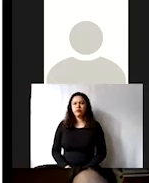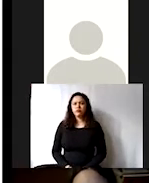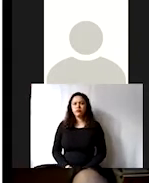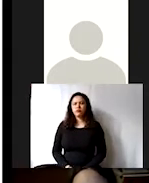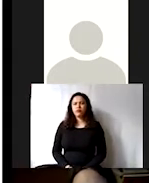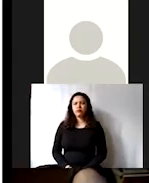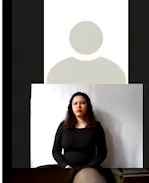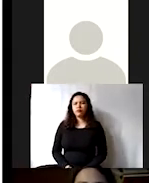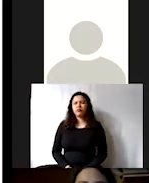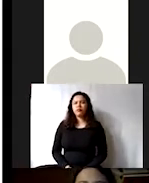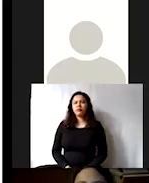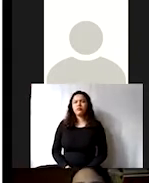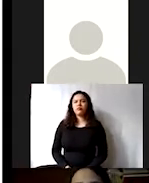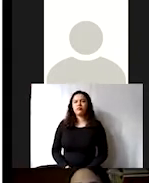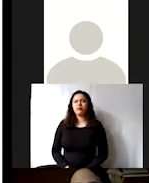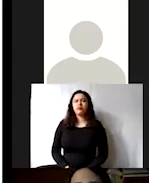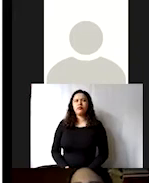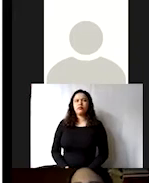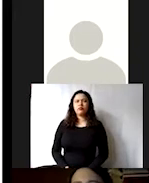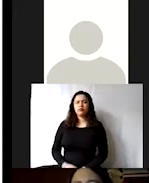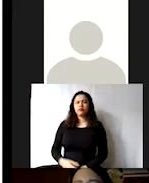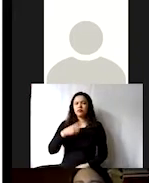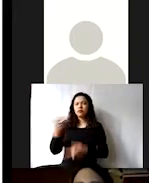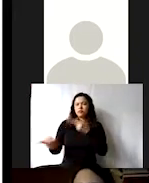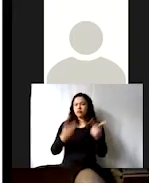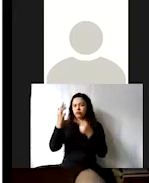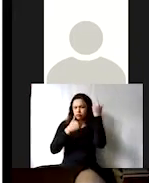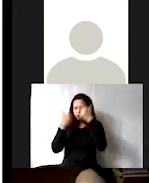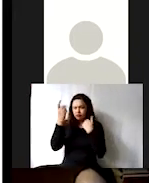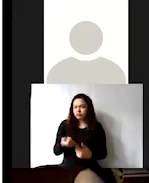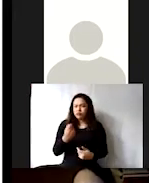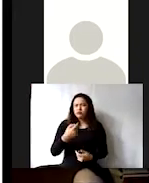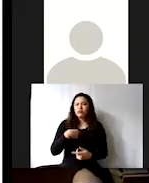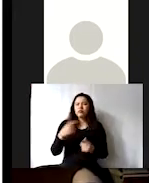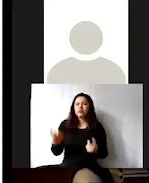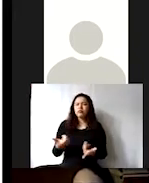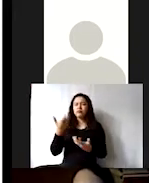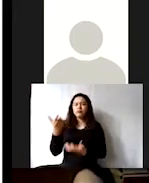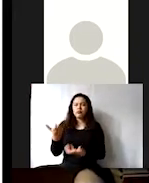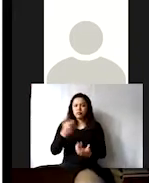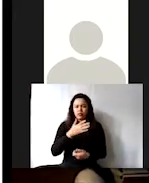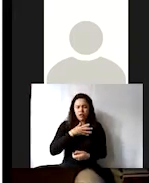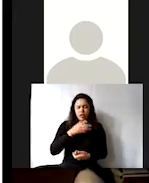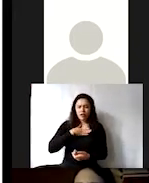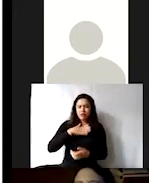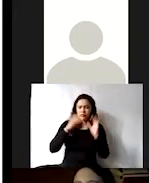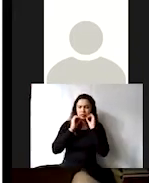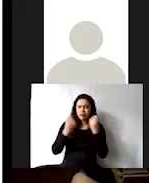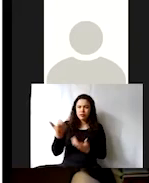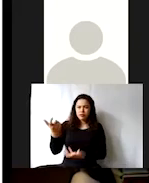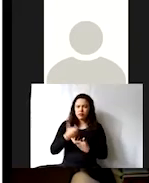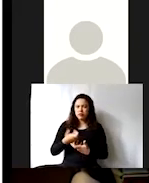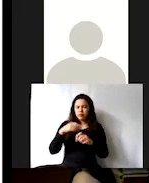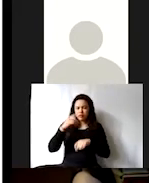Un poco tratando de ver estas preguntas. He asignado recursos dentro de mi organización etiquetados para